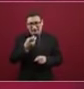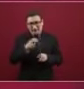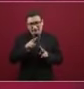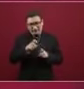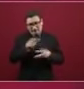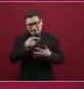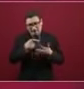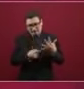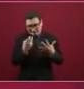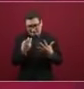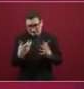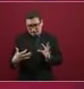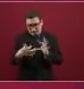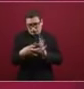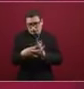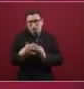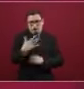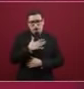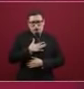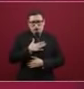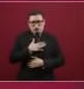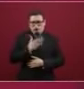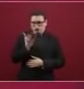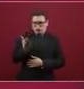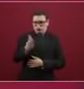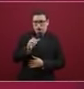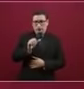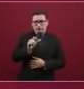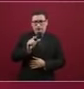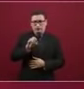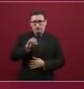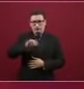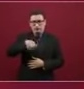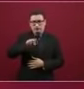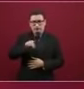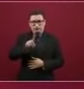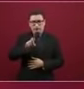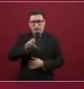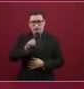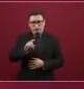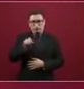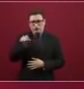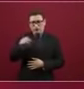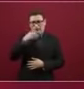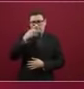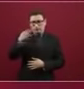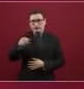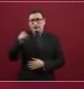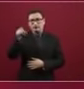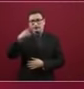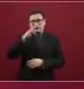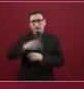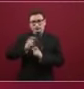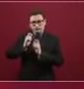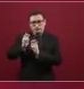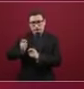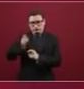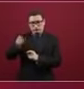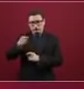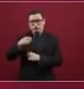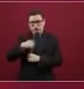temas. Yo le voy a pedir a Alejandro Encinas de que él